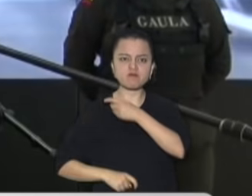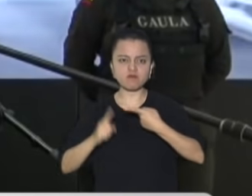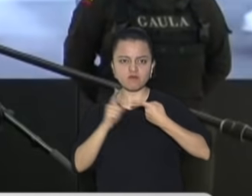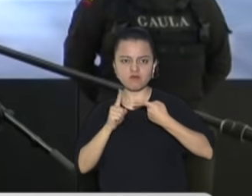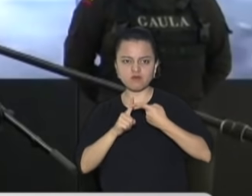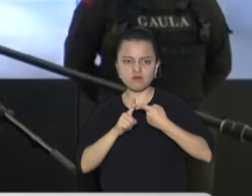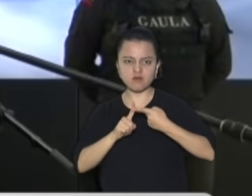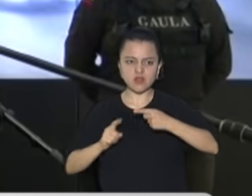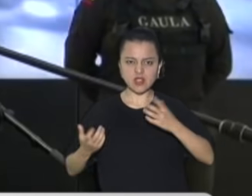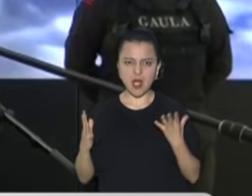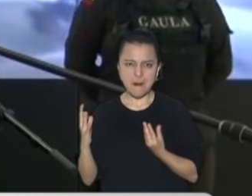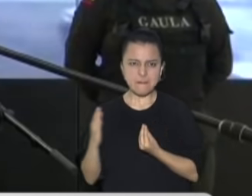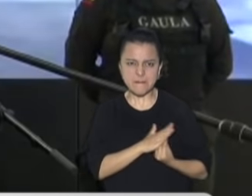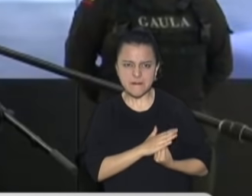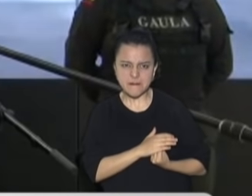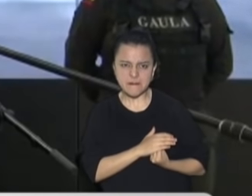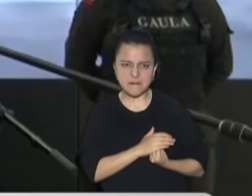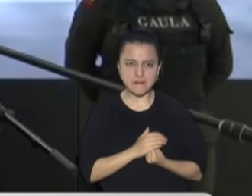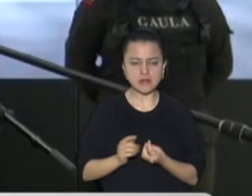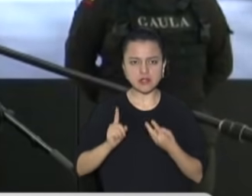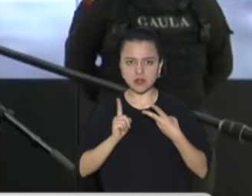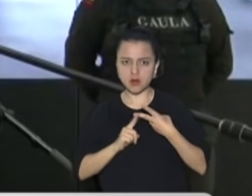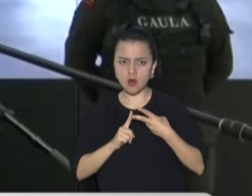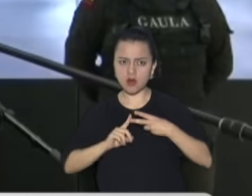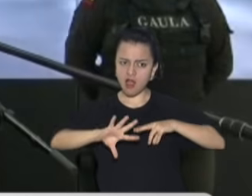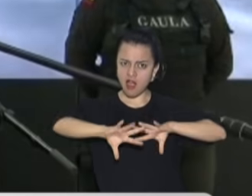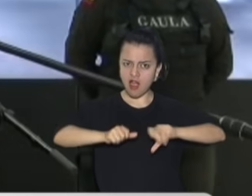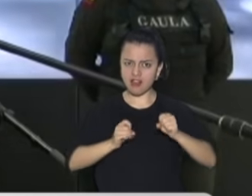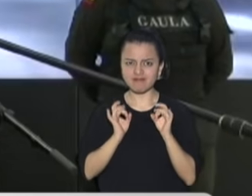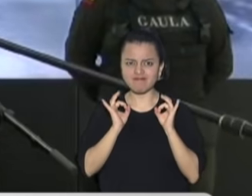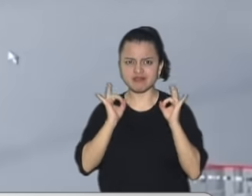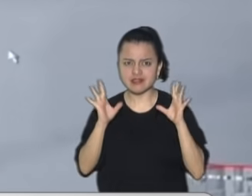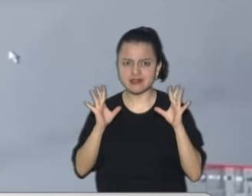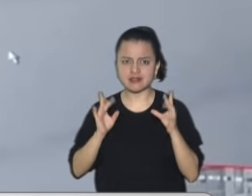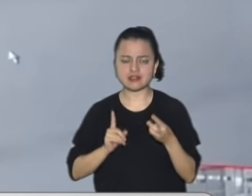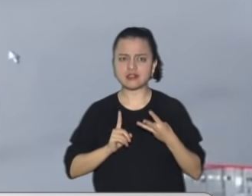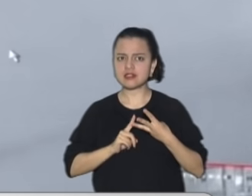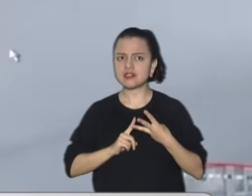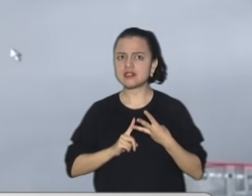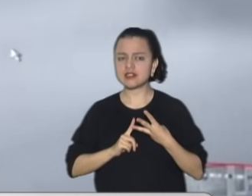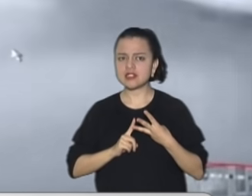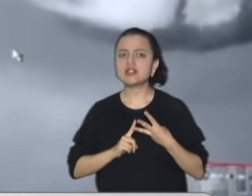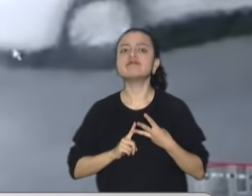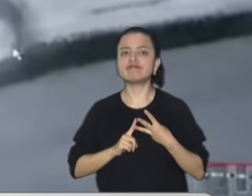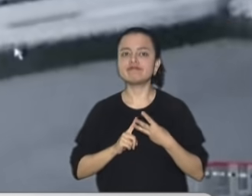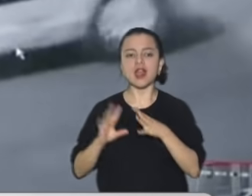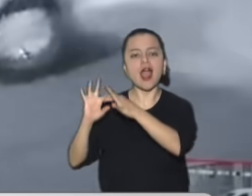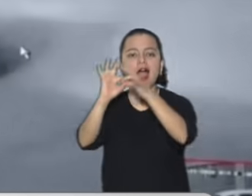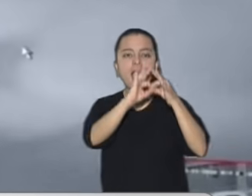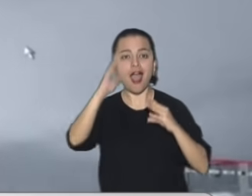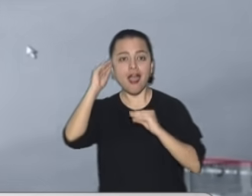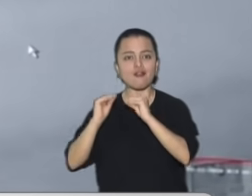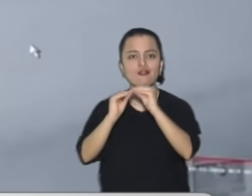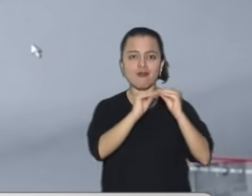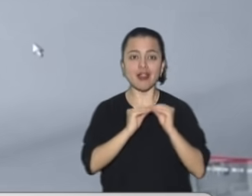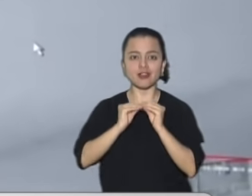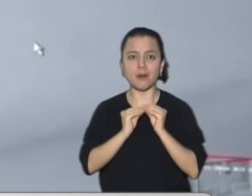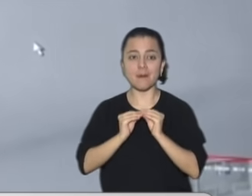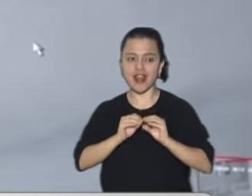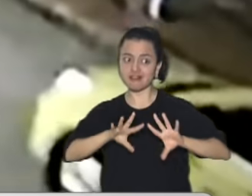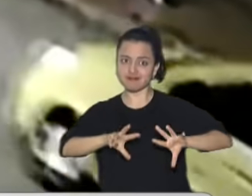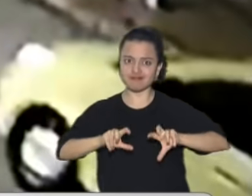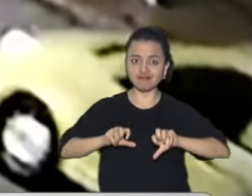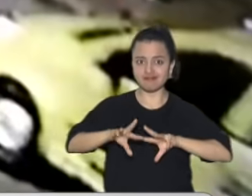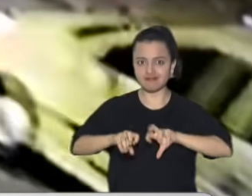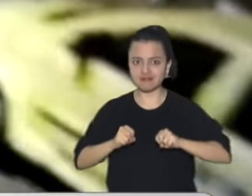extorsivo agravado, hurto calificado agravado y concierto para delinquir. Los